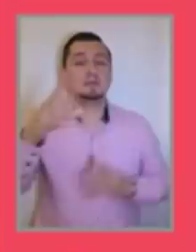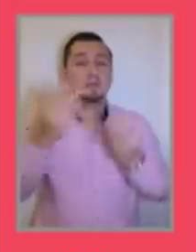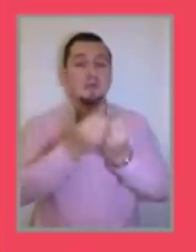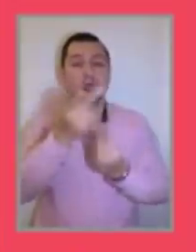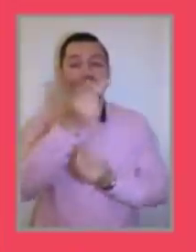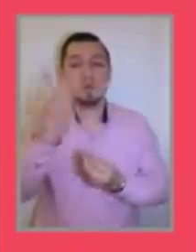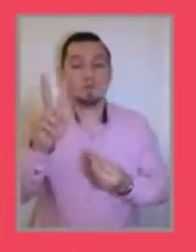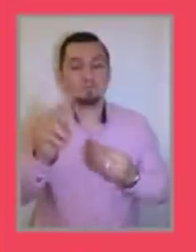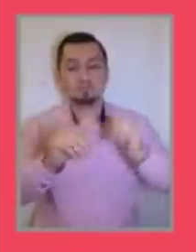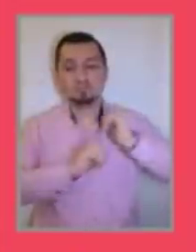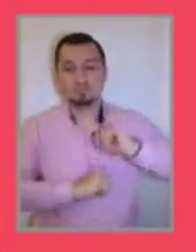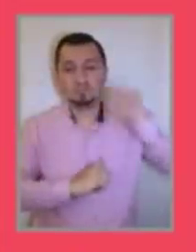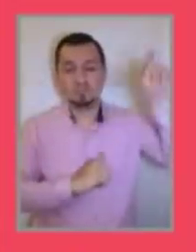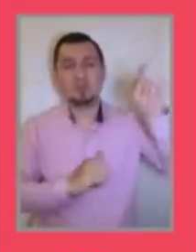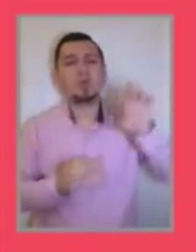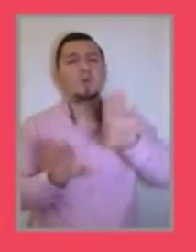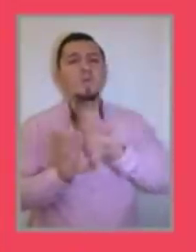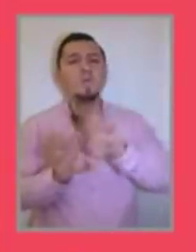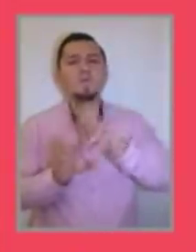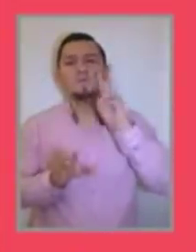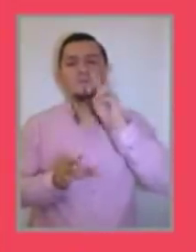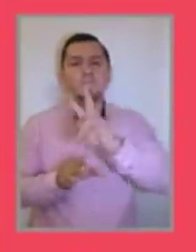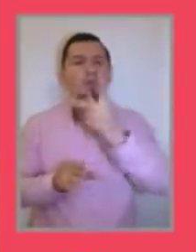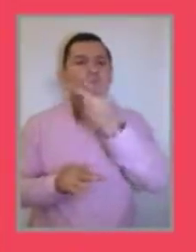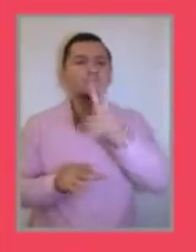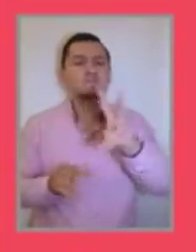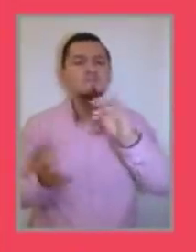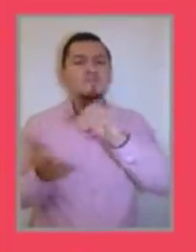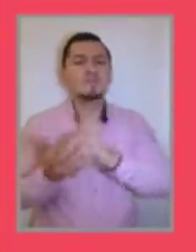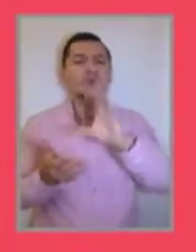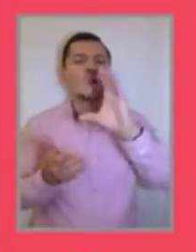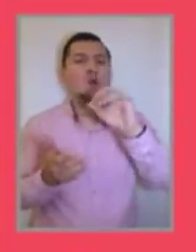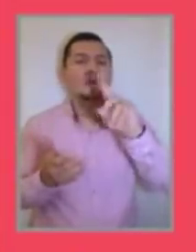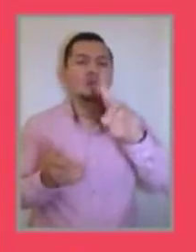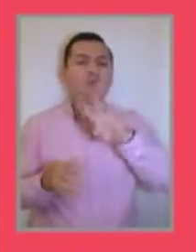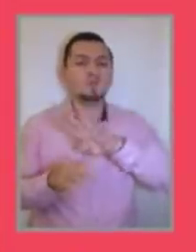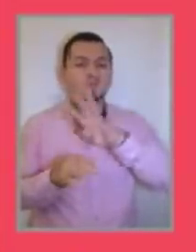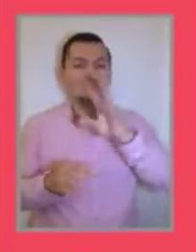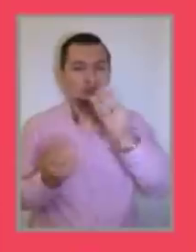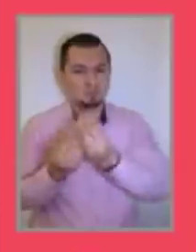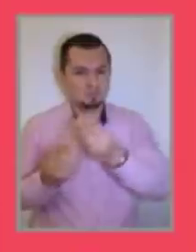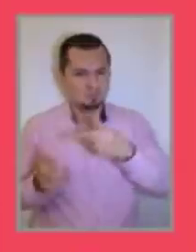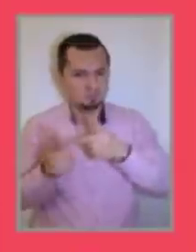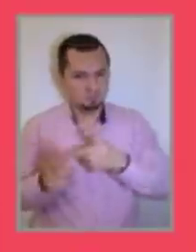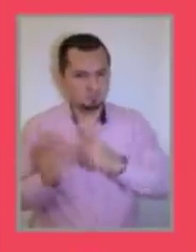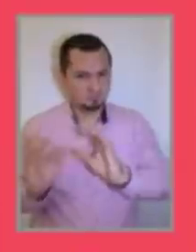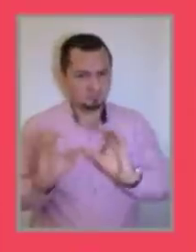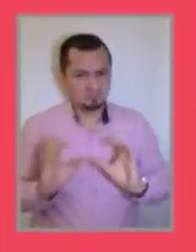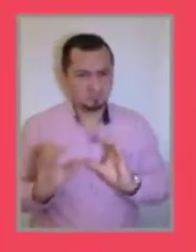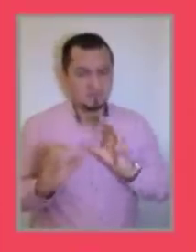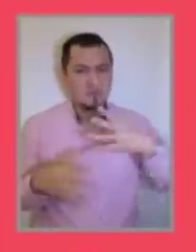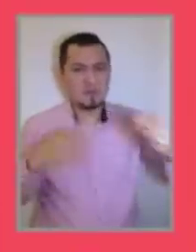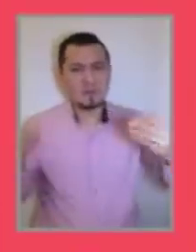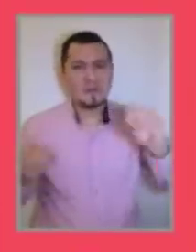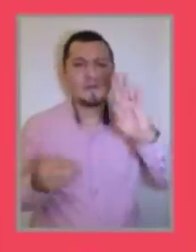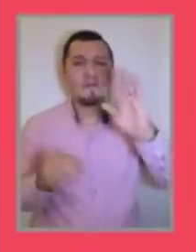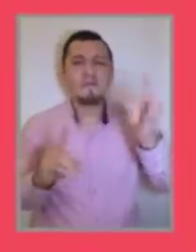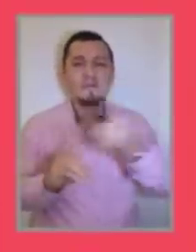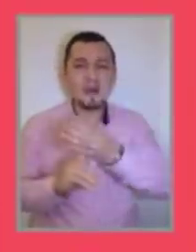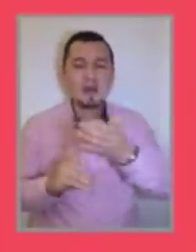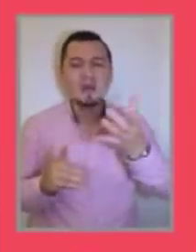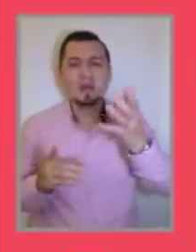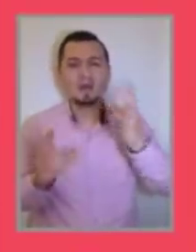Vallarta. ¿Cómo se encuentra Puerto Vallarta en el tema de COVID-19? ¿No se ha disparado los casos por la apertura ya de bares, cabarets y antros en la